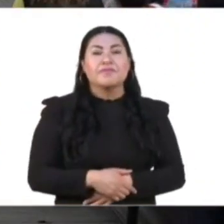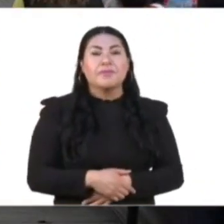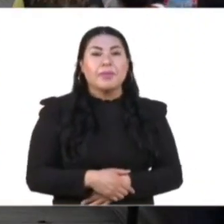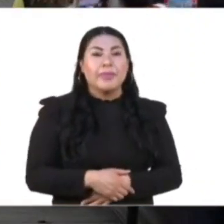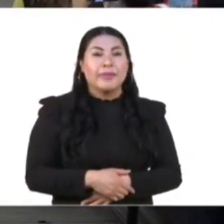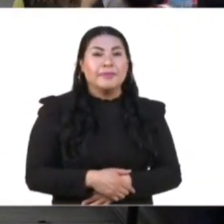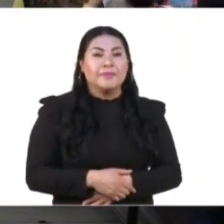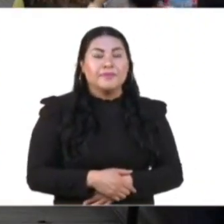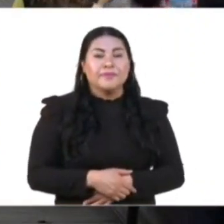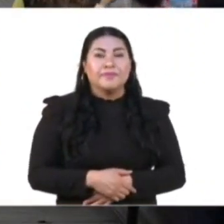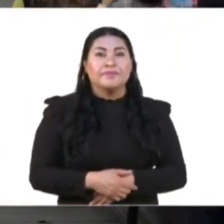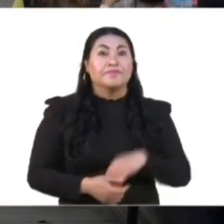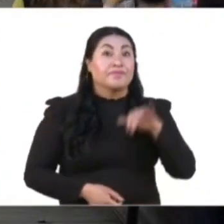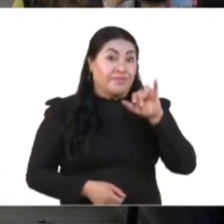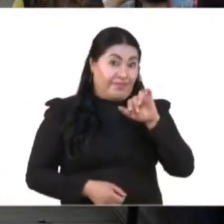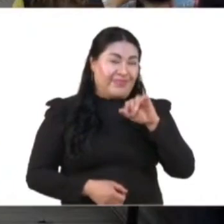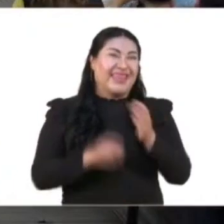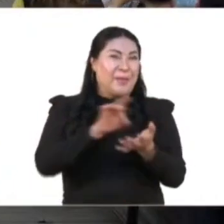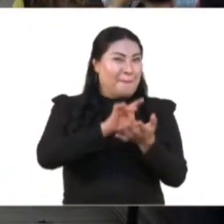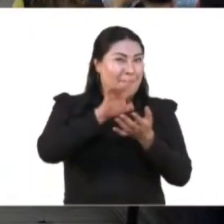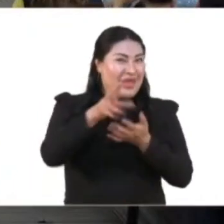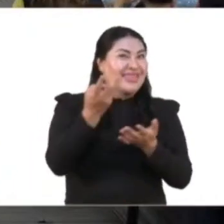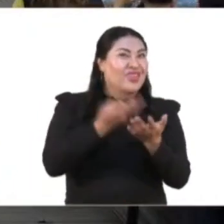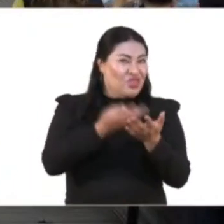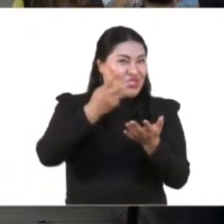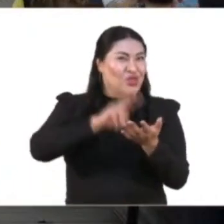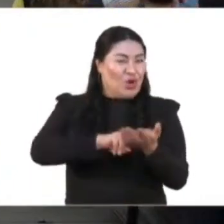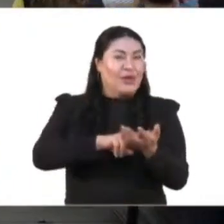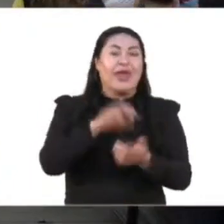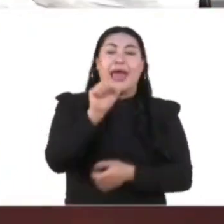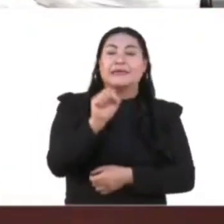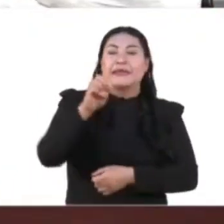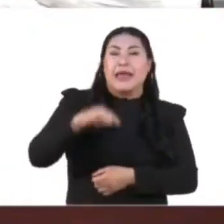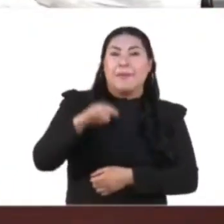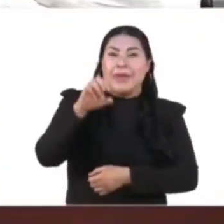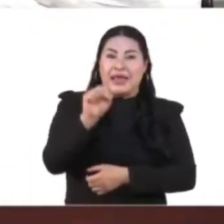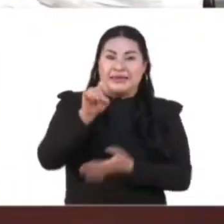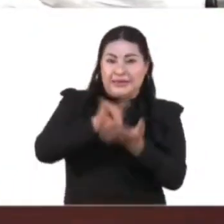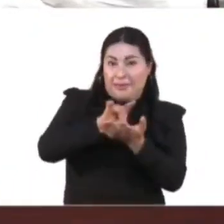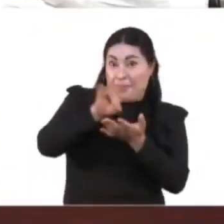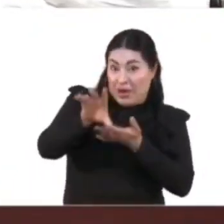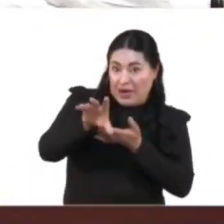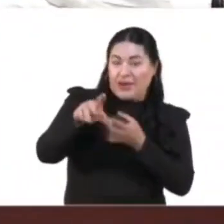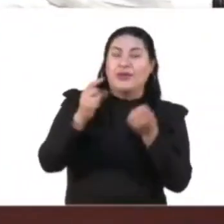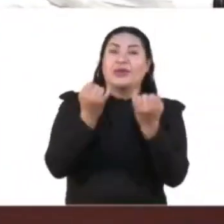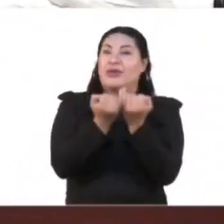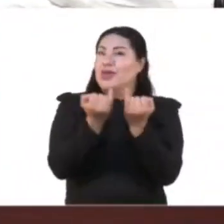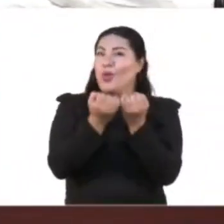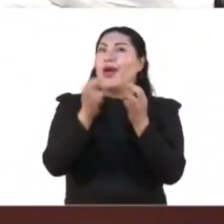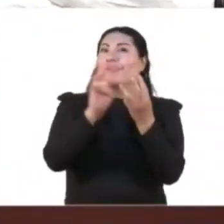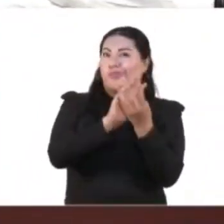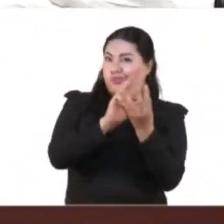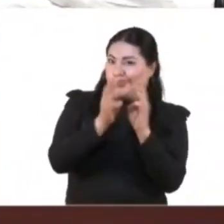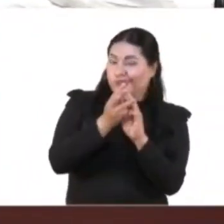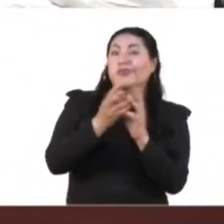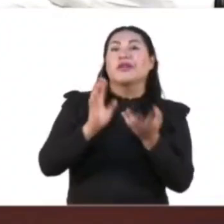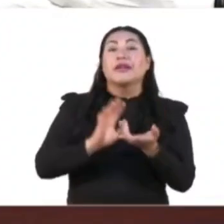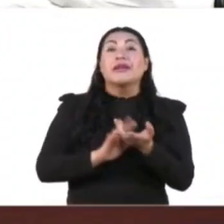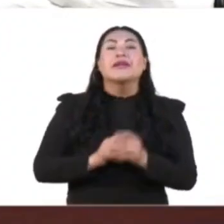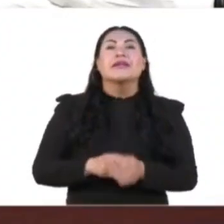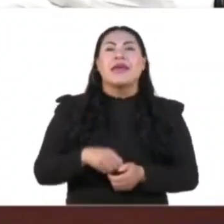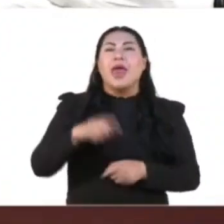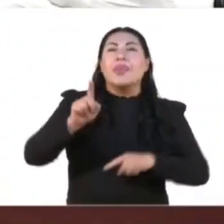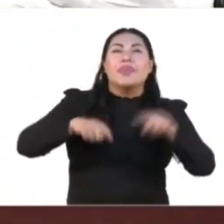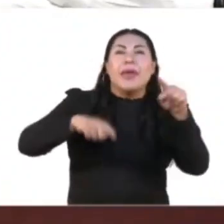De hecho, se envía por las dos vías, ¿no? Se envía por SMS como siempre, justamente considerando que